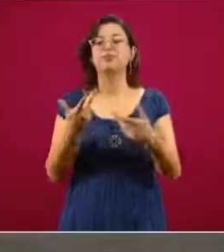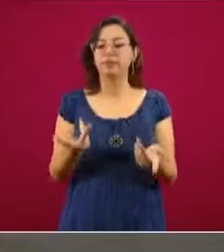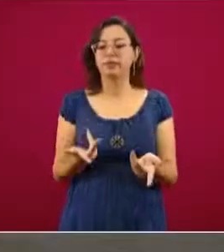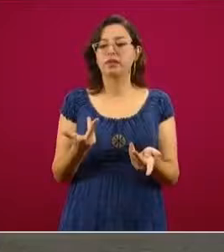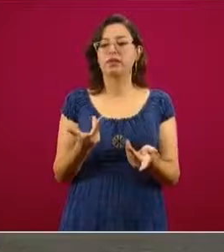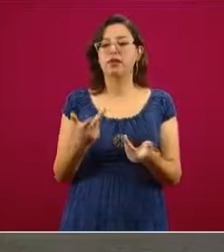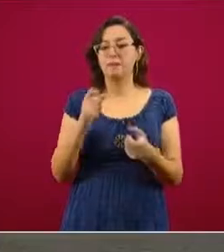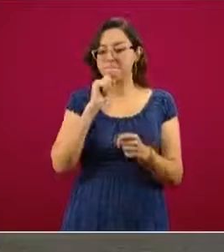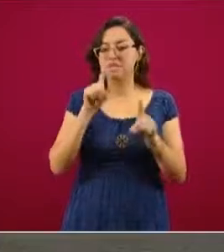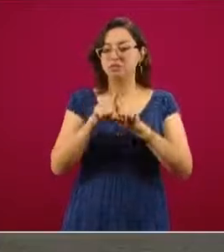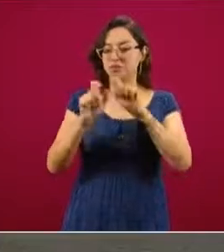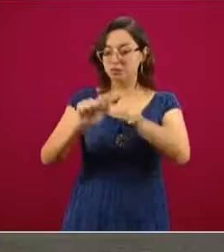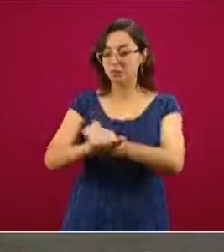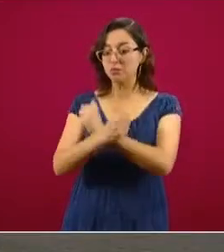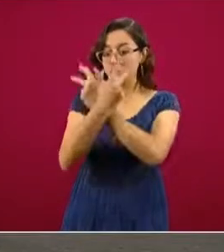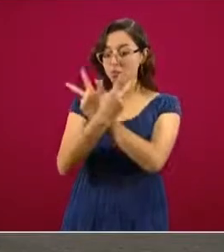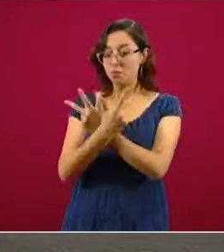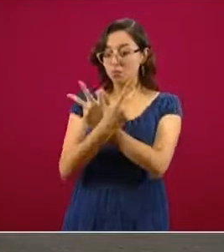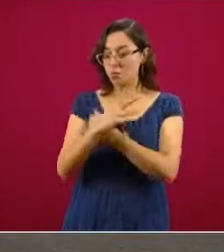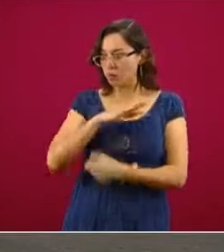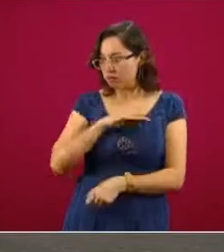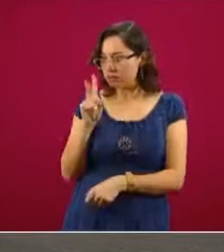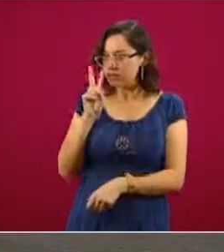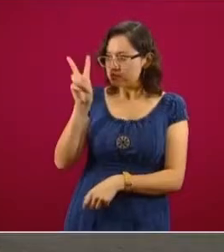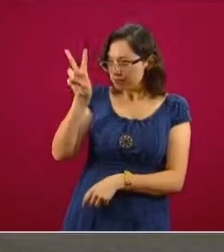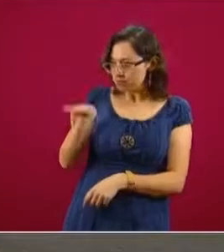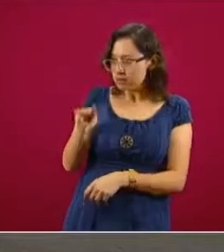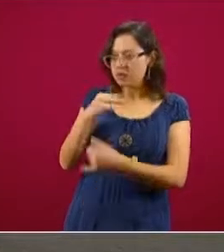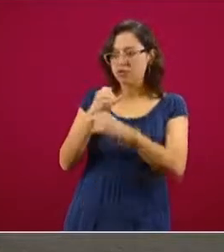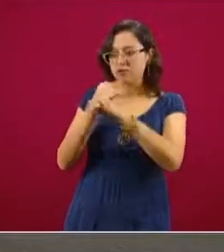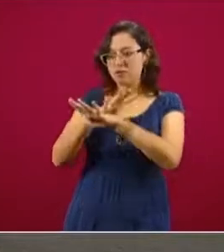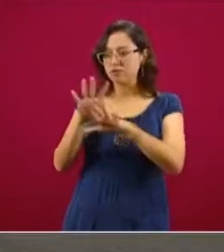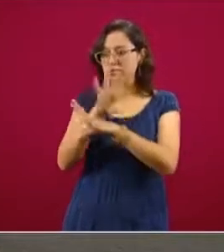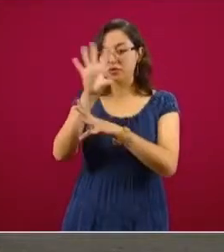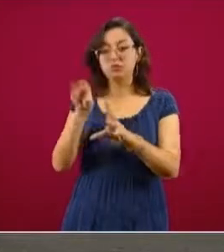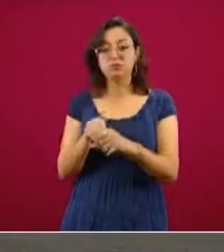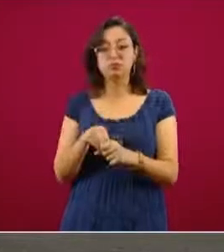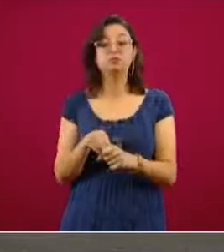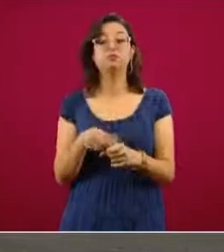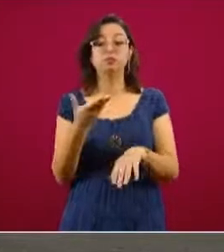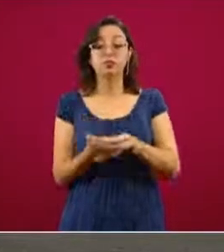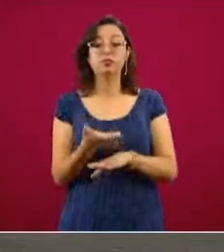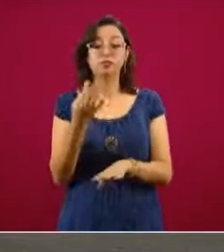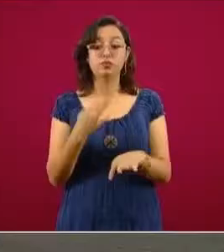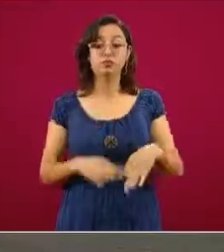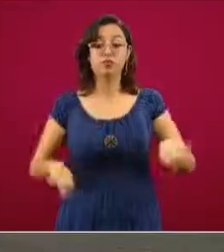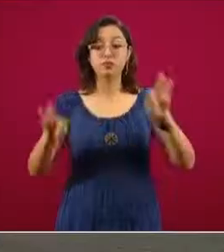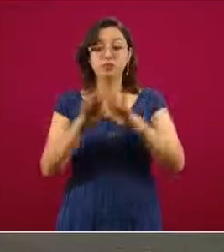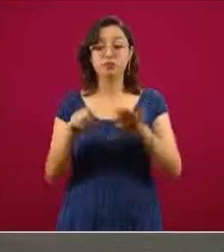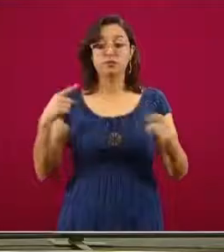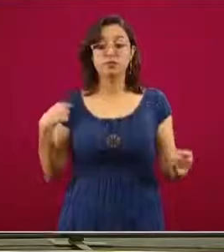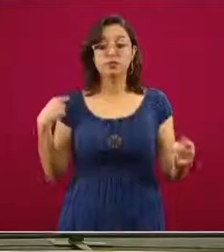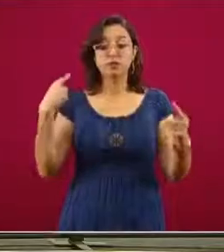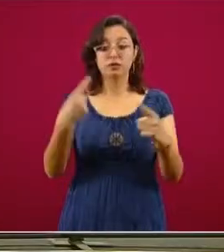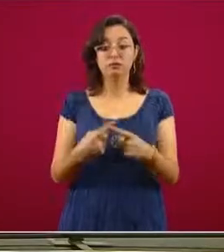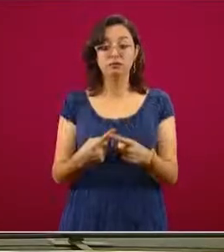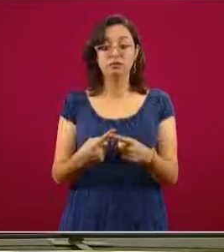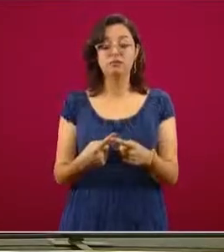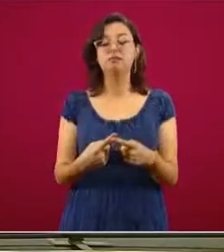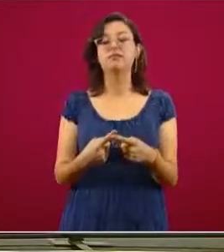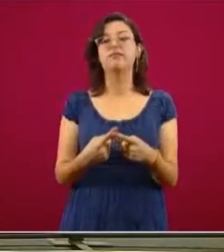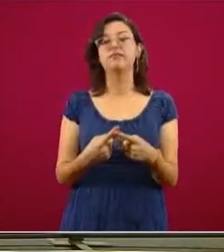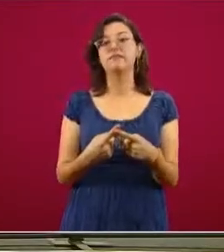puede ver en celular para que pueda tener toda la información. Entonces, esto ha sido muy importante. A la fecha se